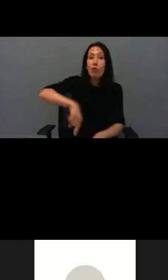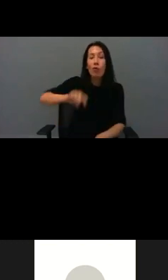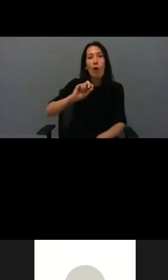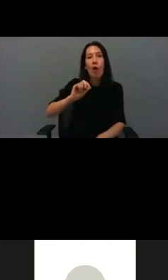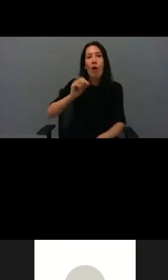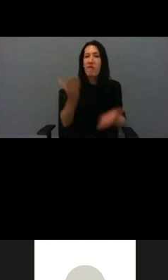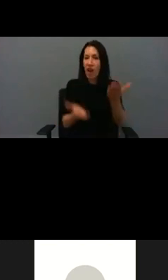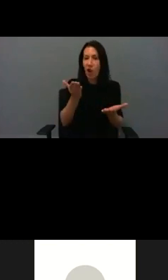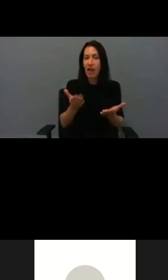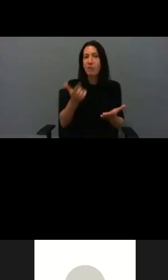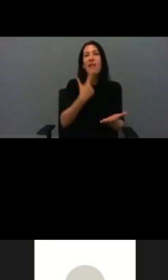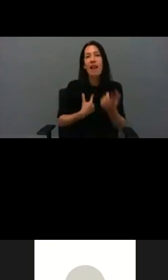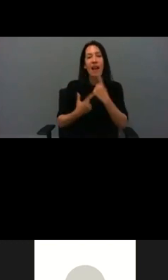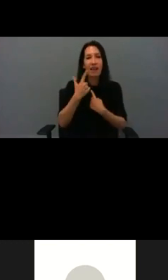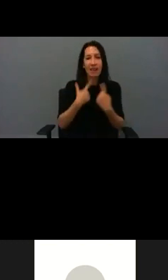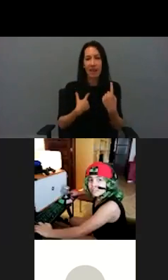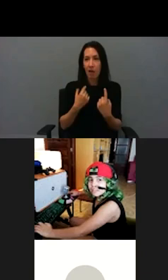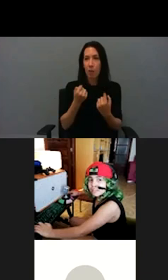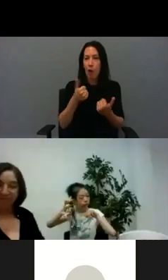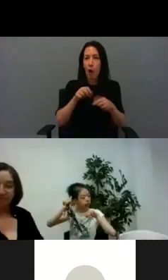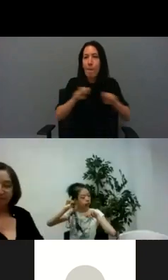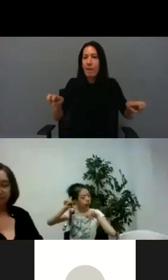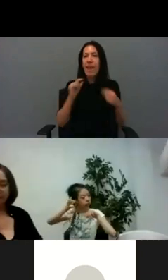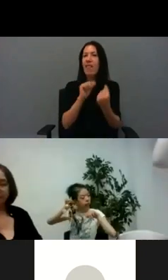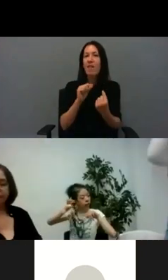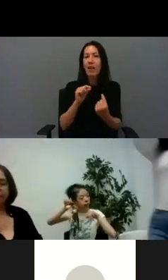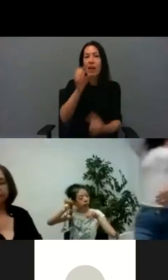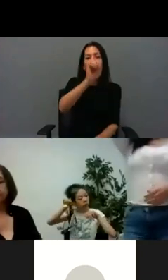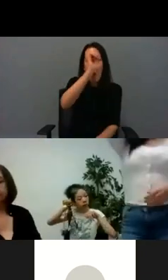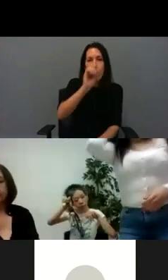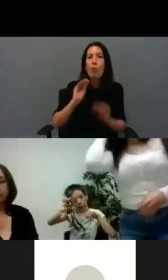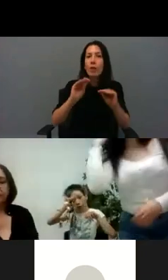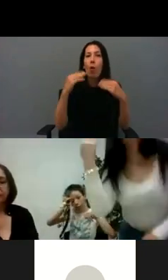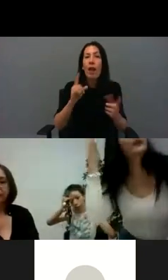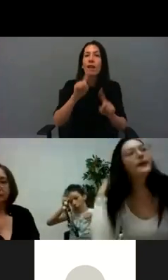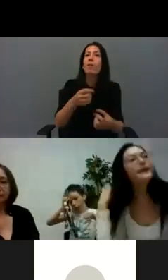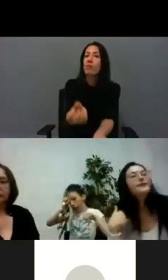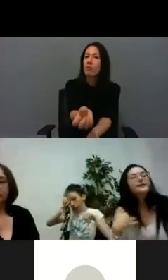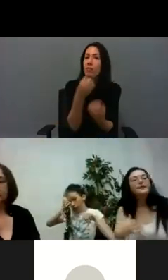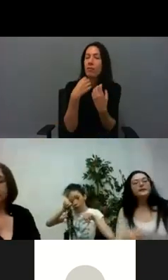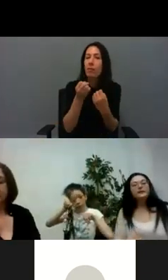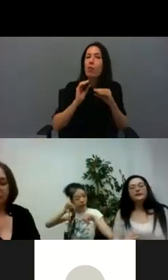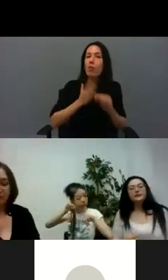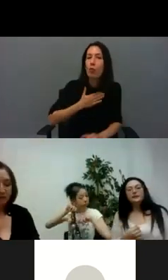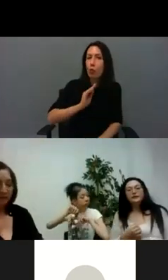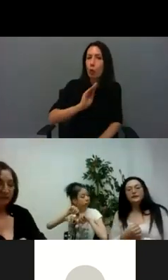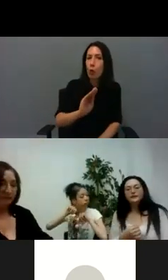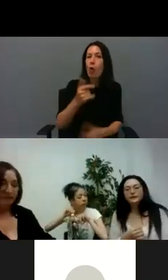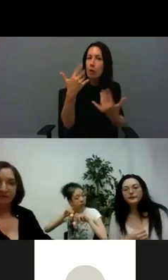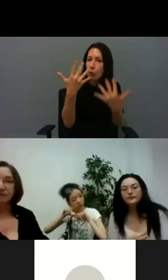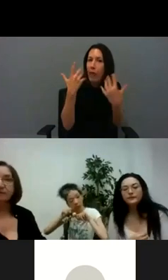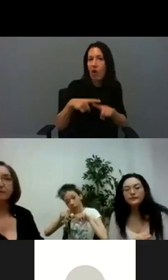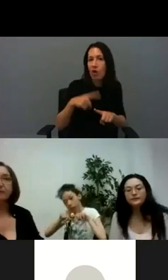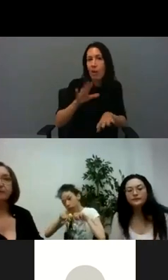os ha parecido esta mesa de debate y nos podáis también aportar vuestras